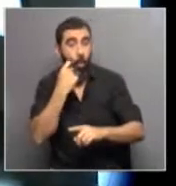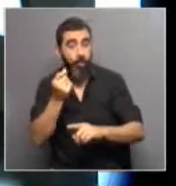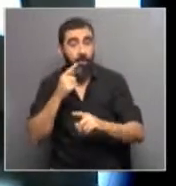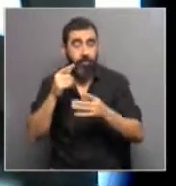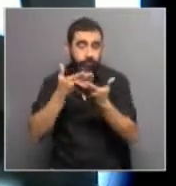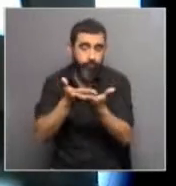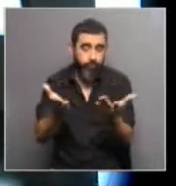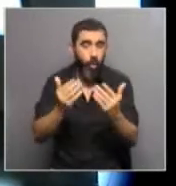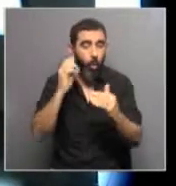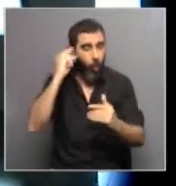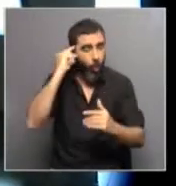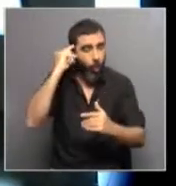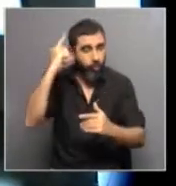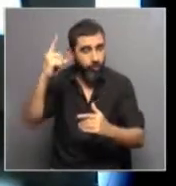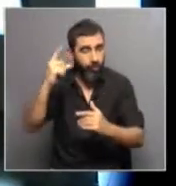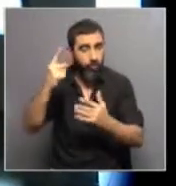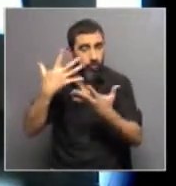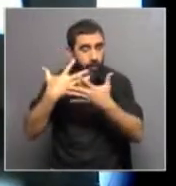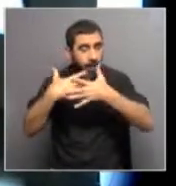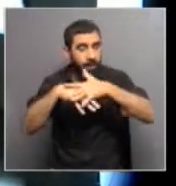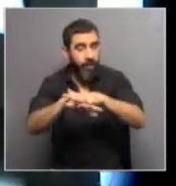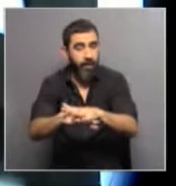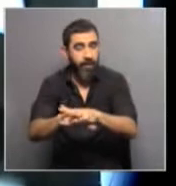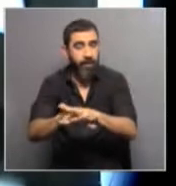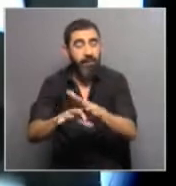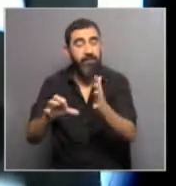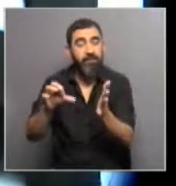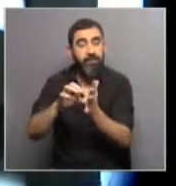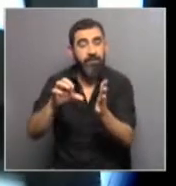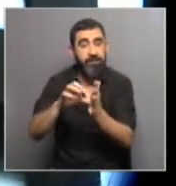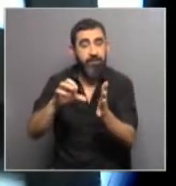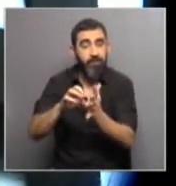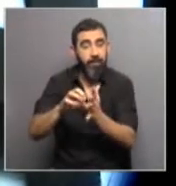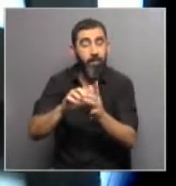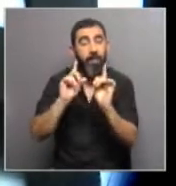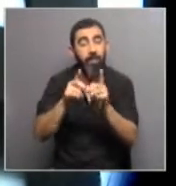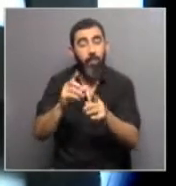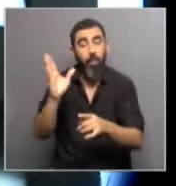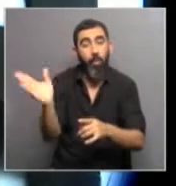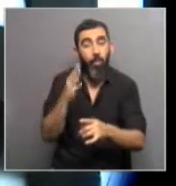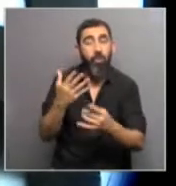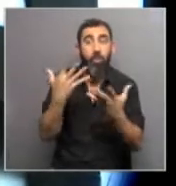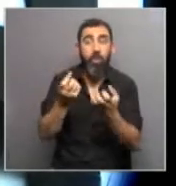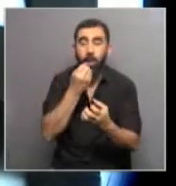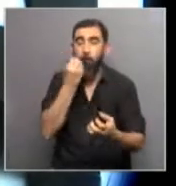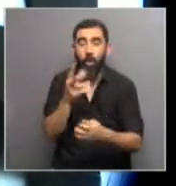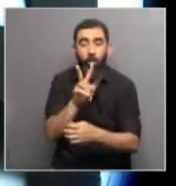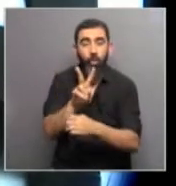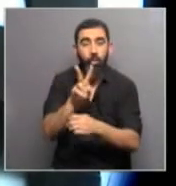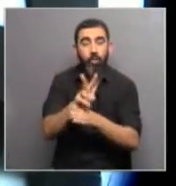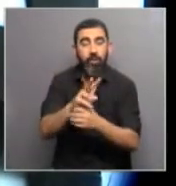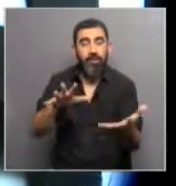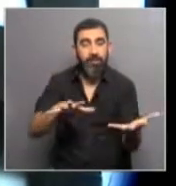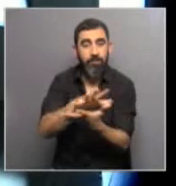a tierra conocimientos que integran nuestros ecosistemas a una producción que busca preservar y mejorar las condiciones